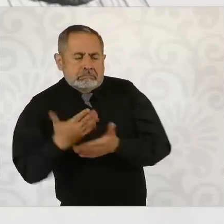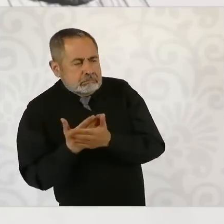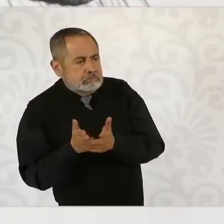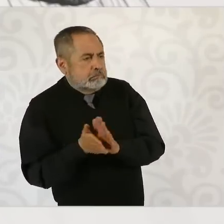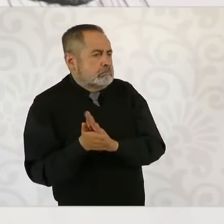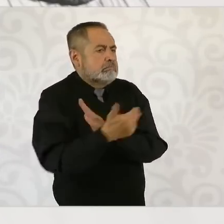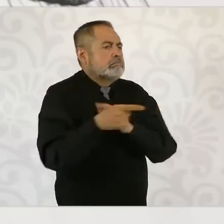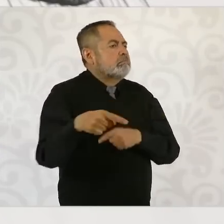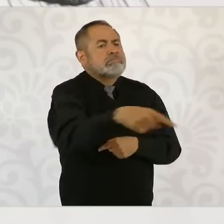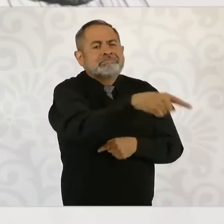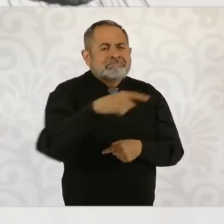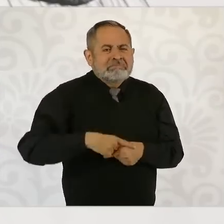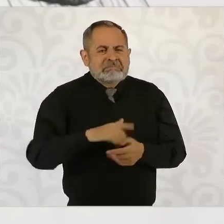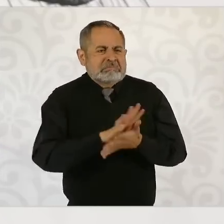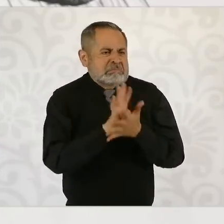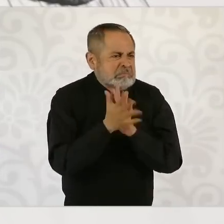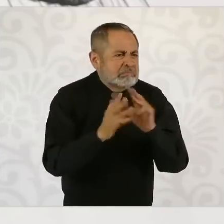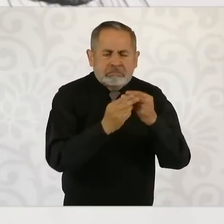delincuencial.